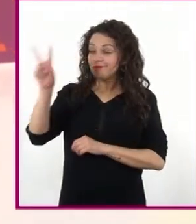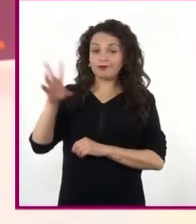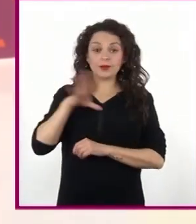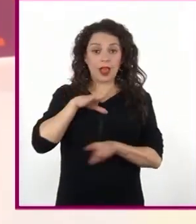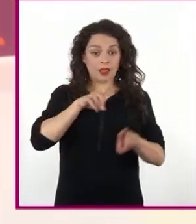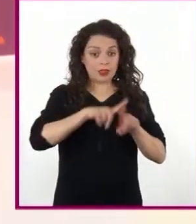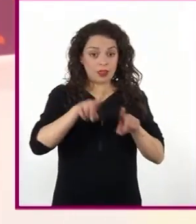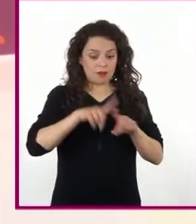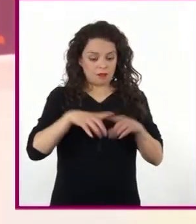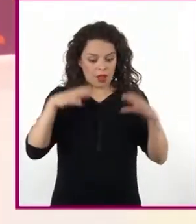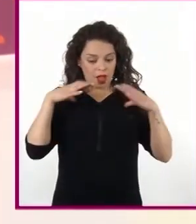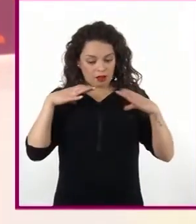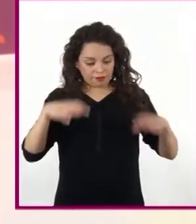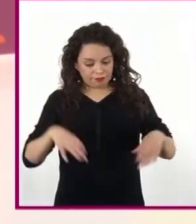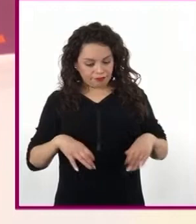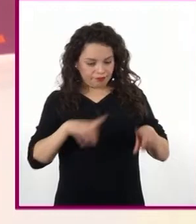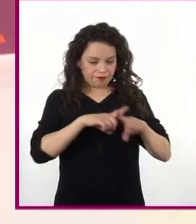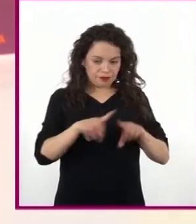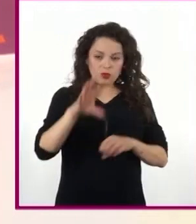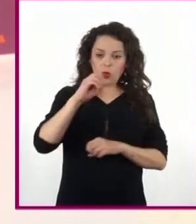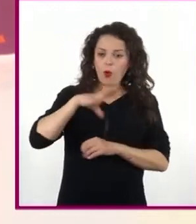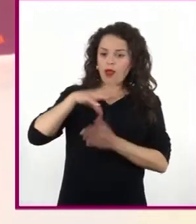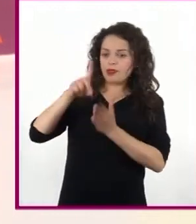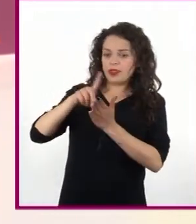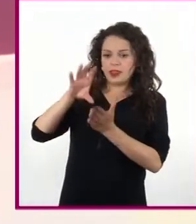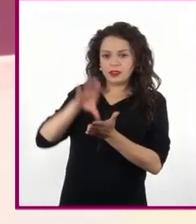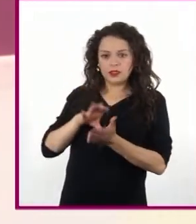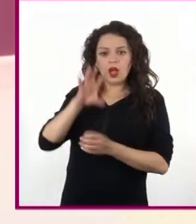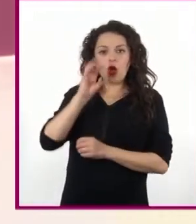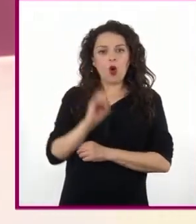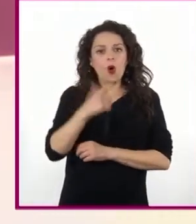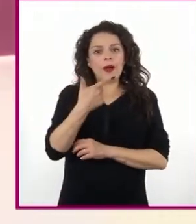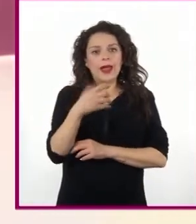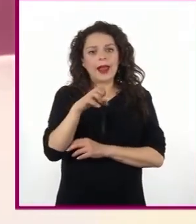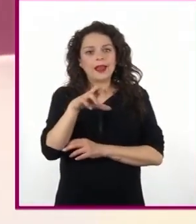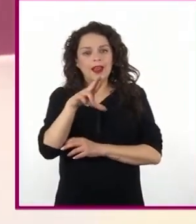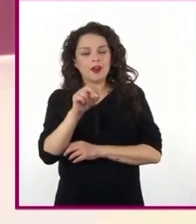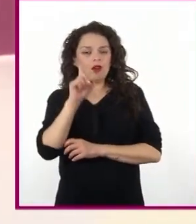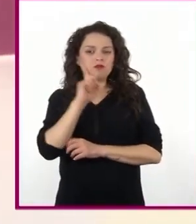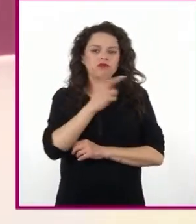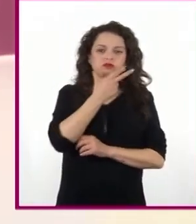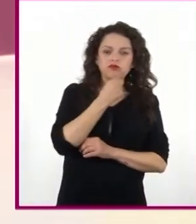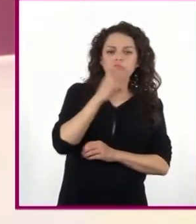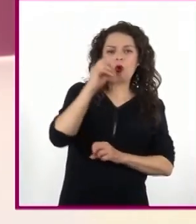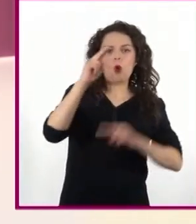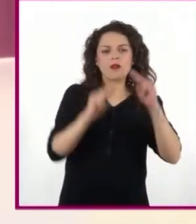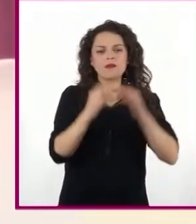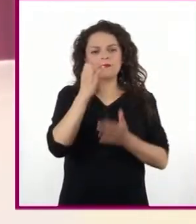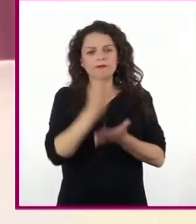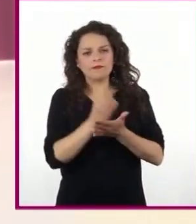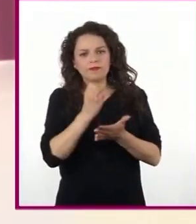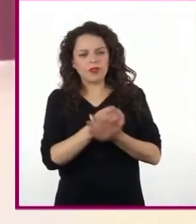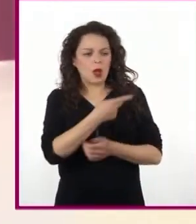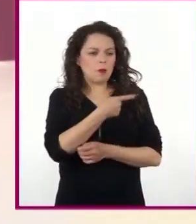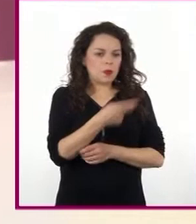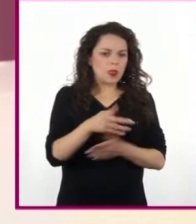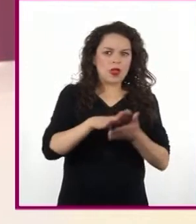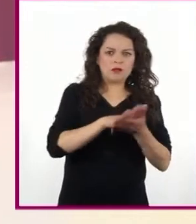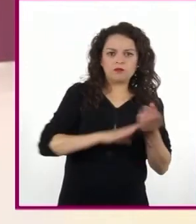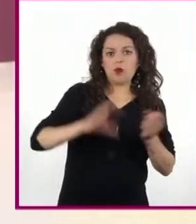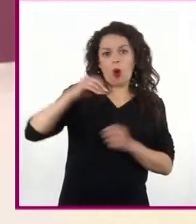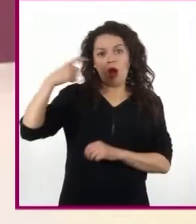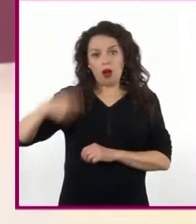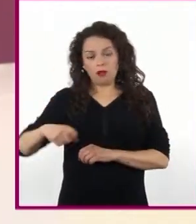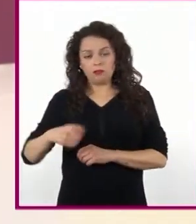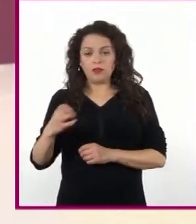diferencias físicas, tener alguna discapacidad, el género, el nivel económico, las expresiones culturales, la edad,